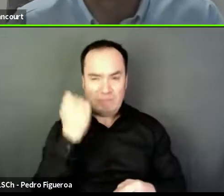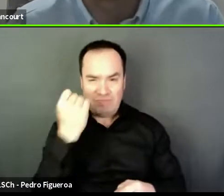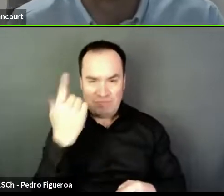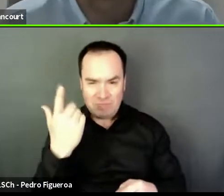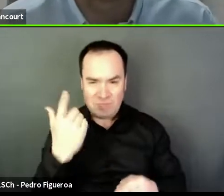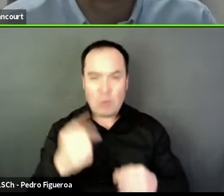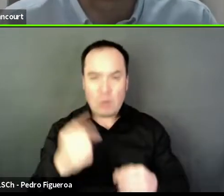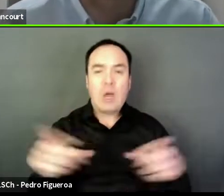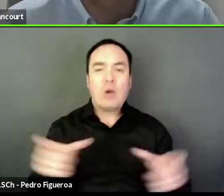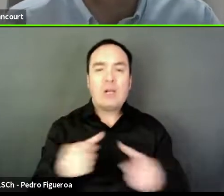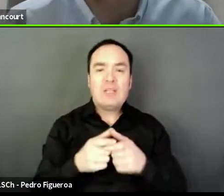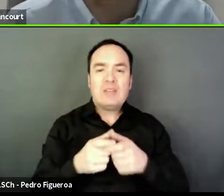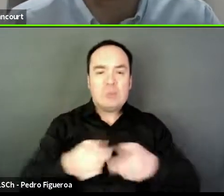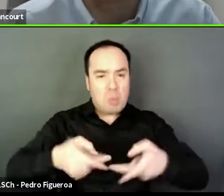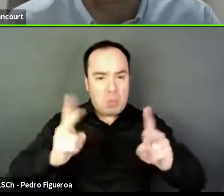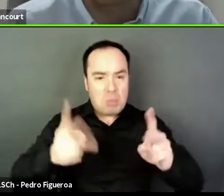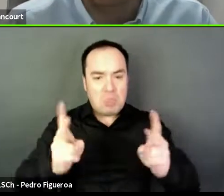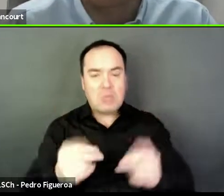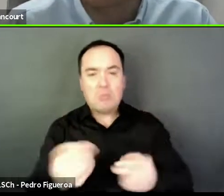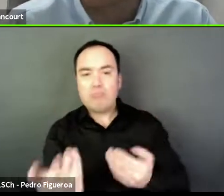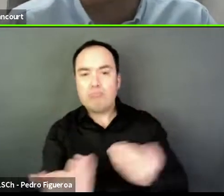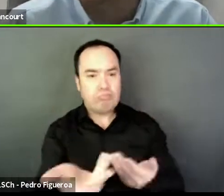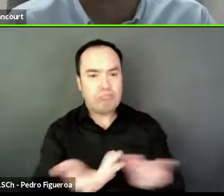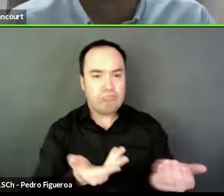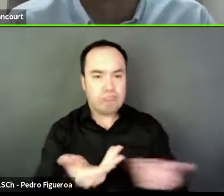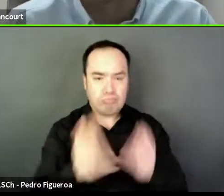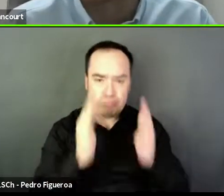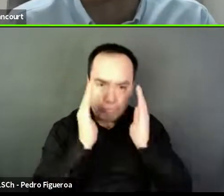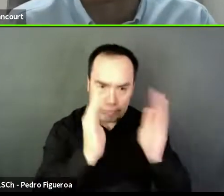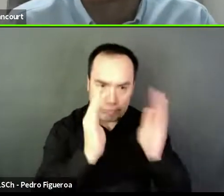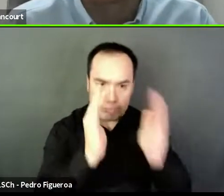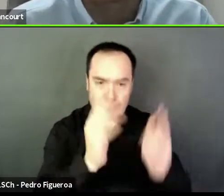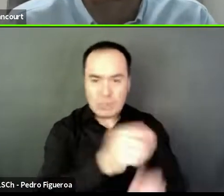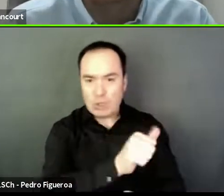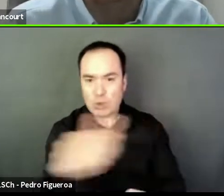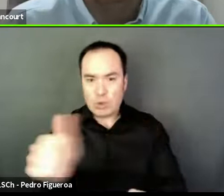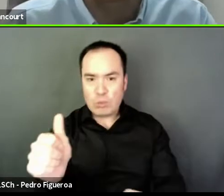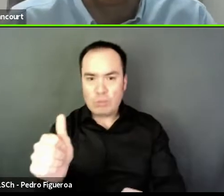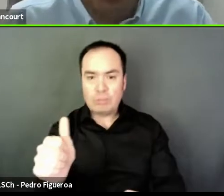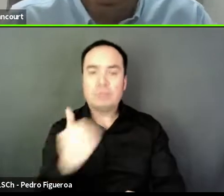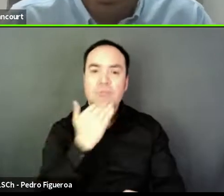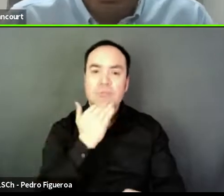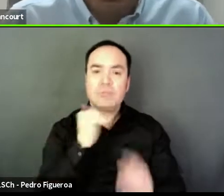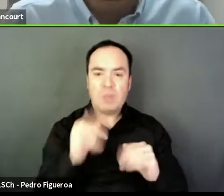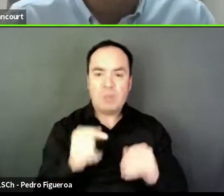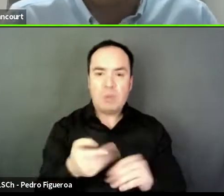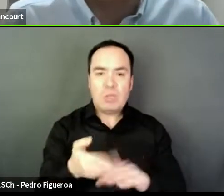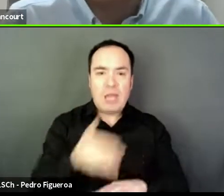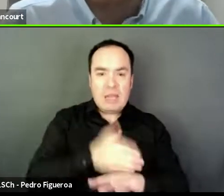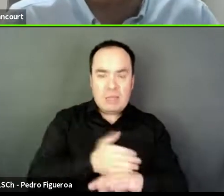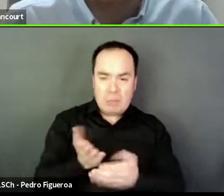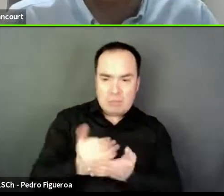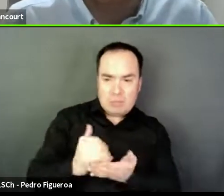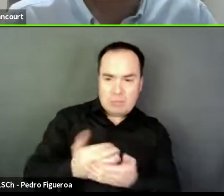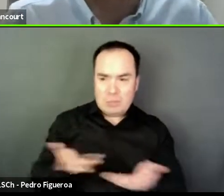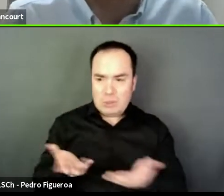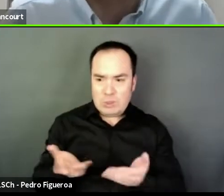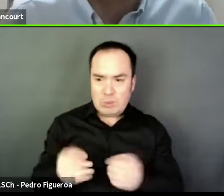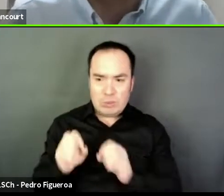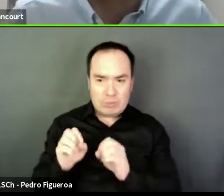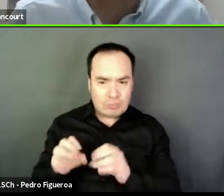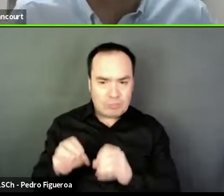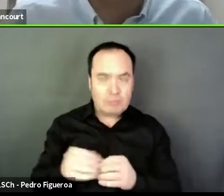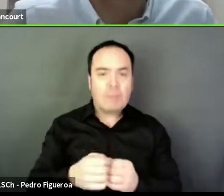sobre él y sobre ese mismo eje en el tema de cómo preparar bueno en nuestra experiencia fue muy rápida no